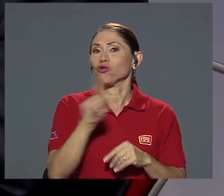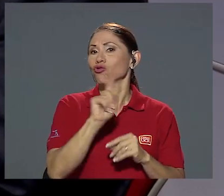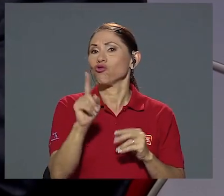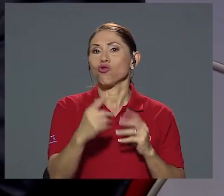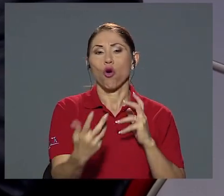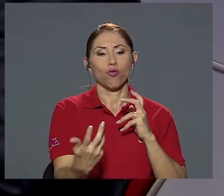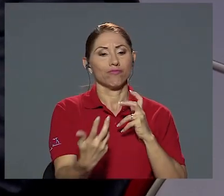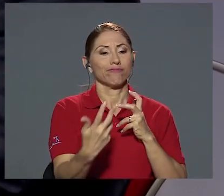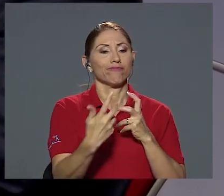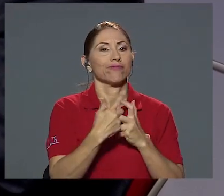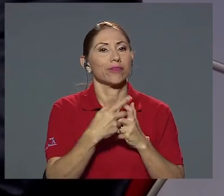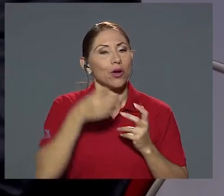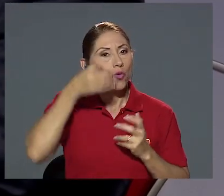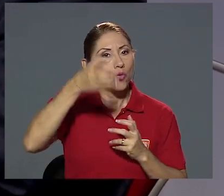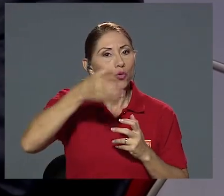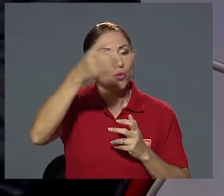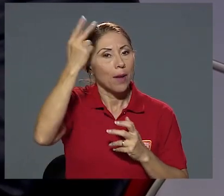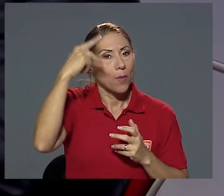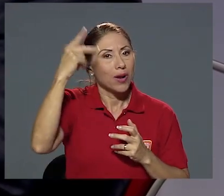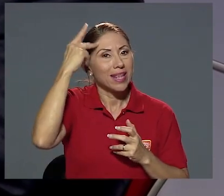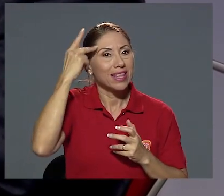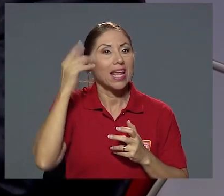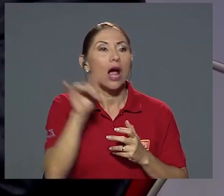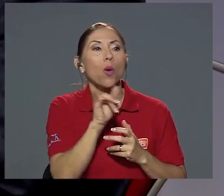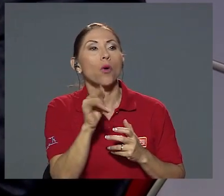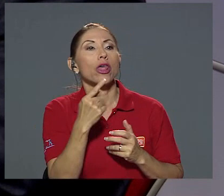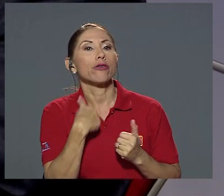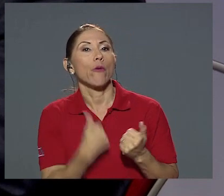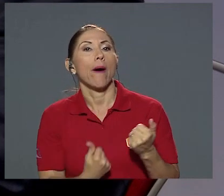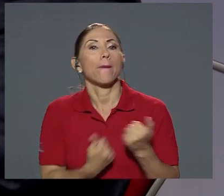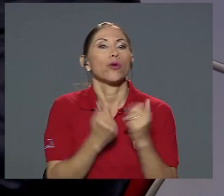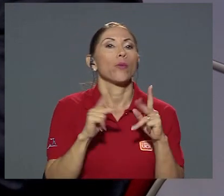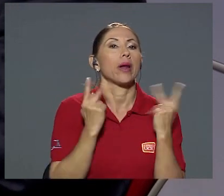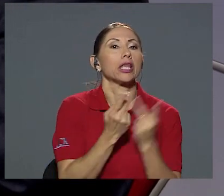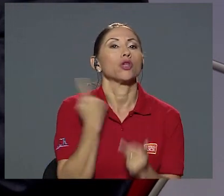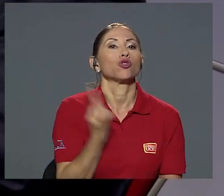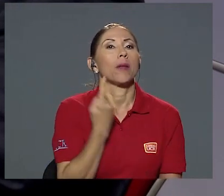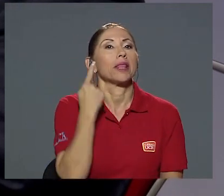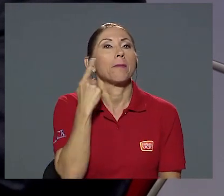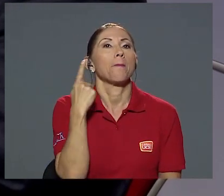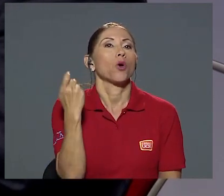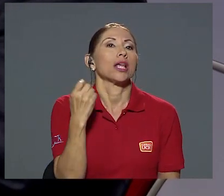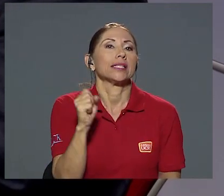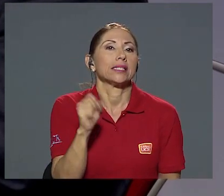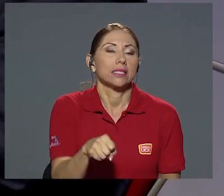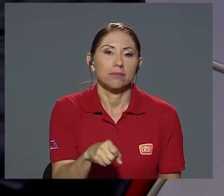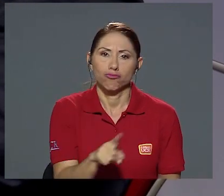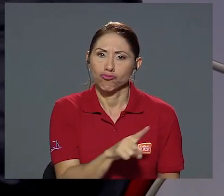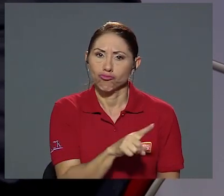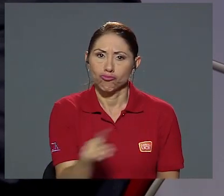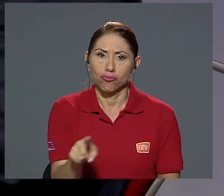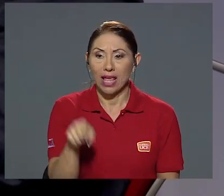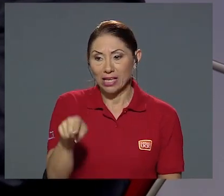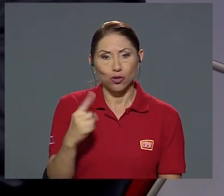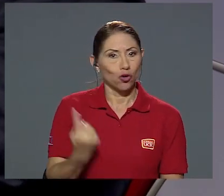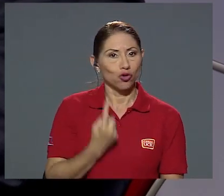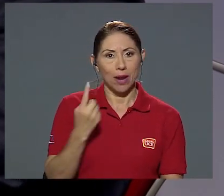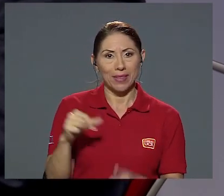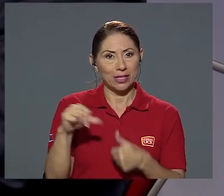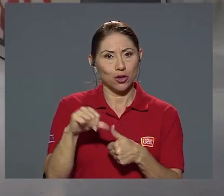cultura política de la adhesión partidaria. Digamos, este es un rasgo que no es solo centroamericano, es un rasgo mundial, que se